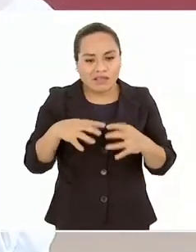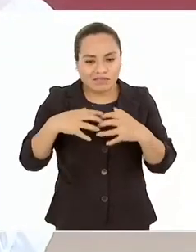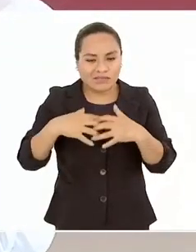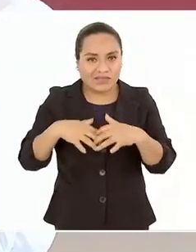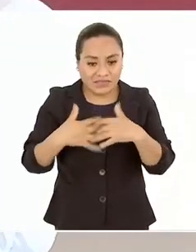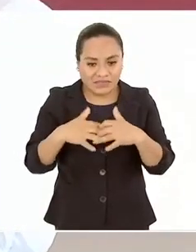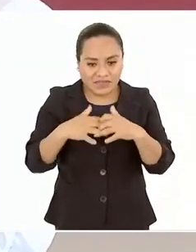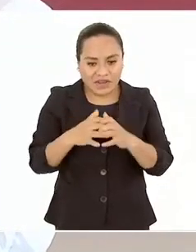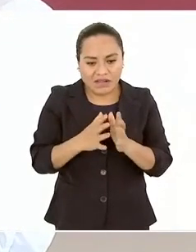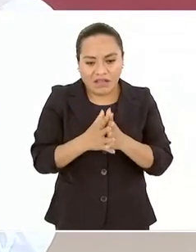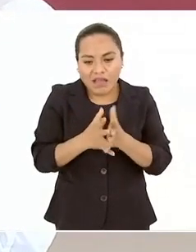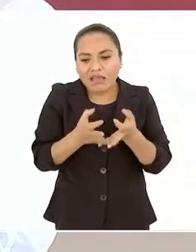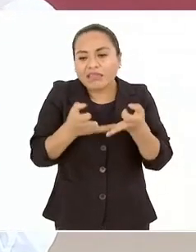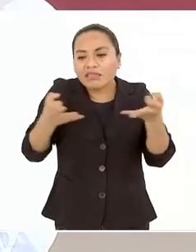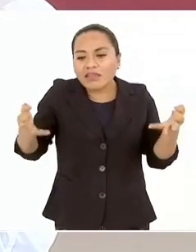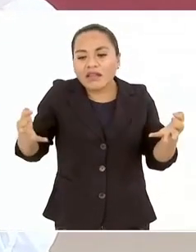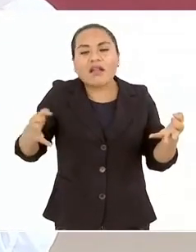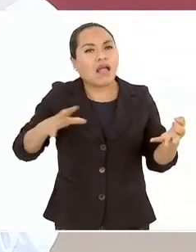los terrenos.